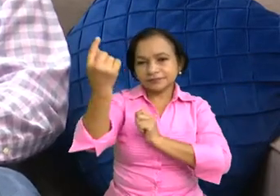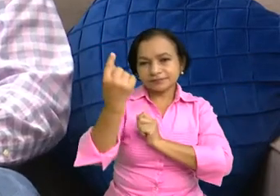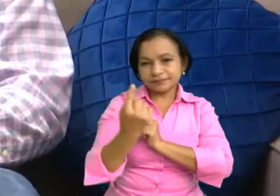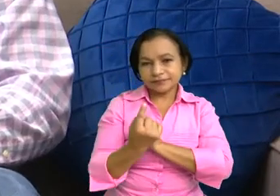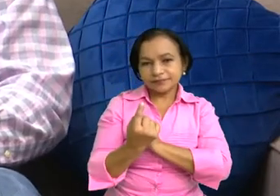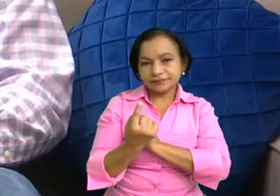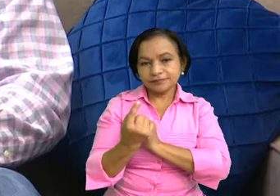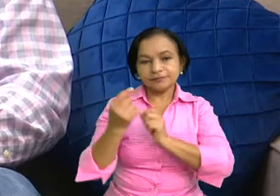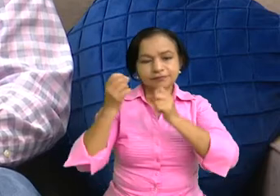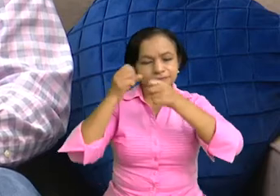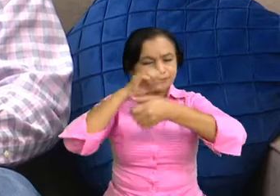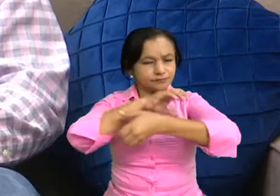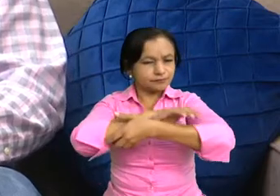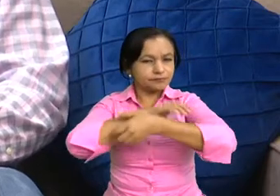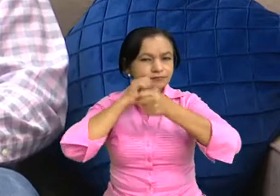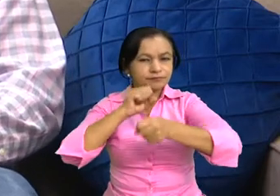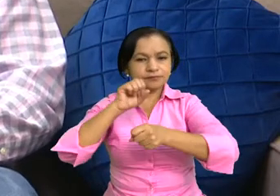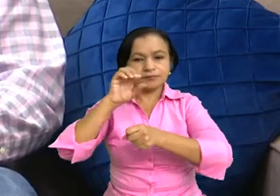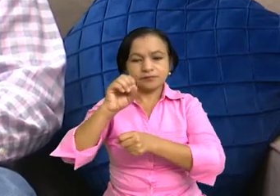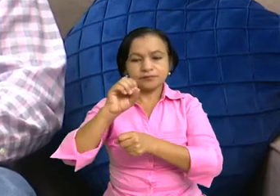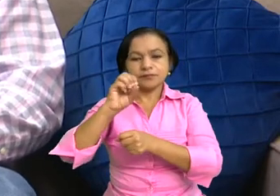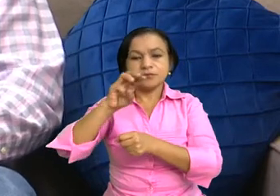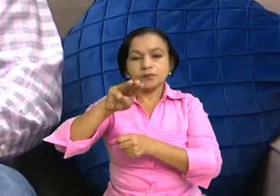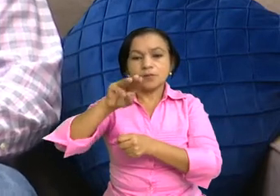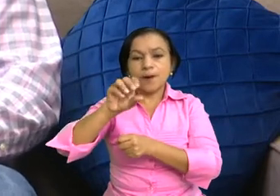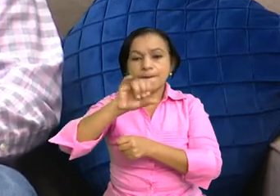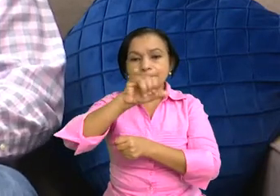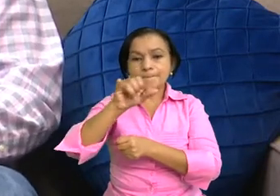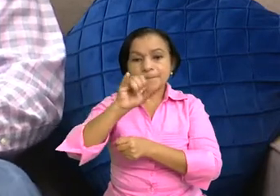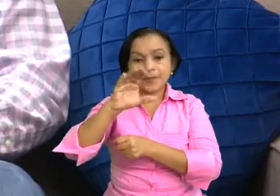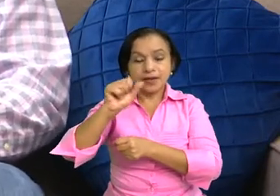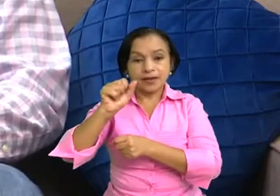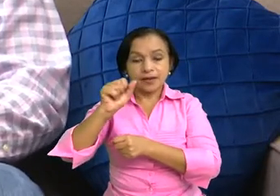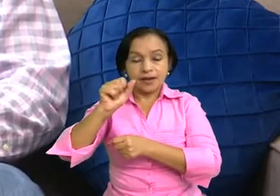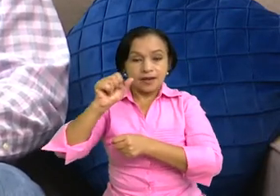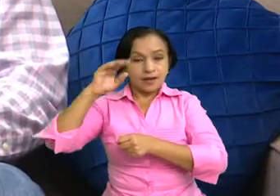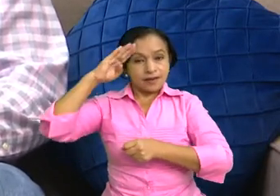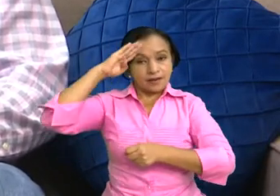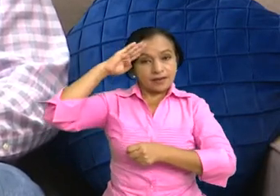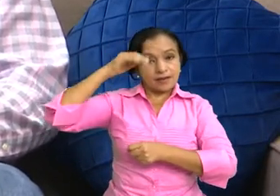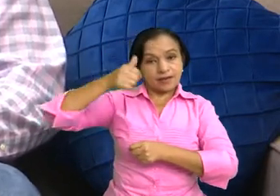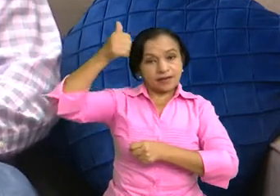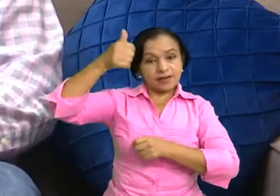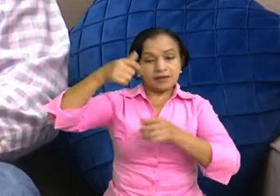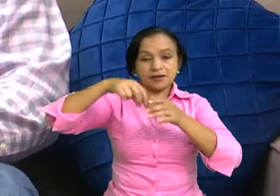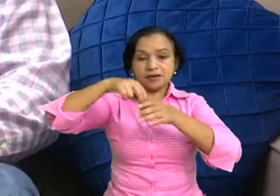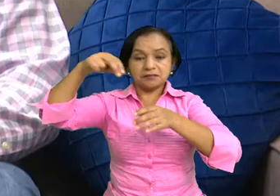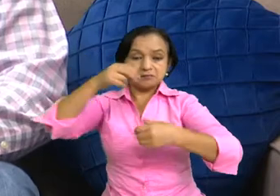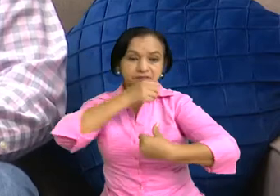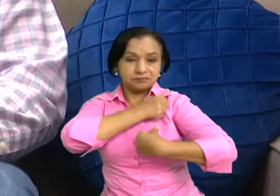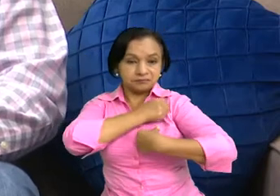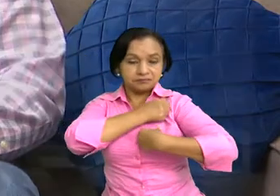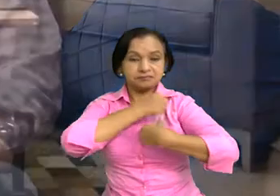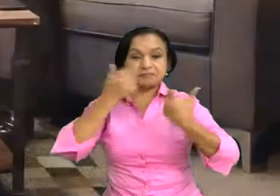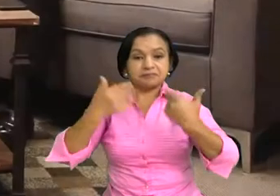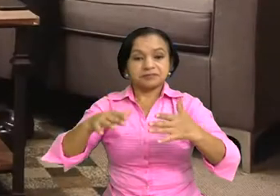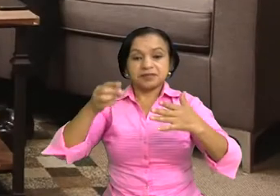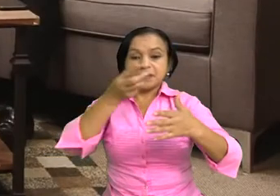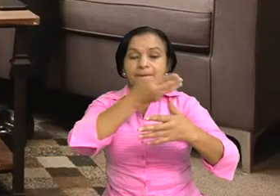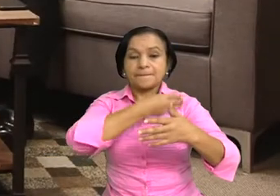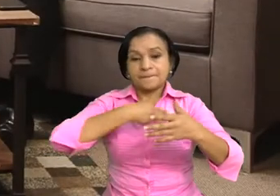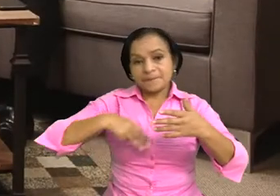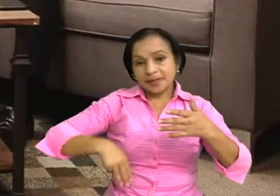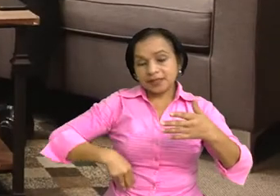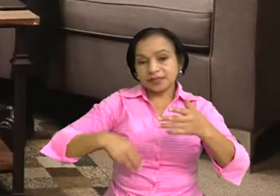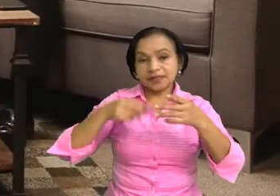nosotros el compañero Oscar Mojica, general en retiro y ministro de, pues precisamente, el Ministerio de Transporte e